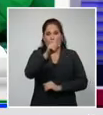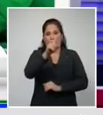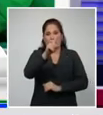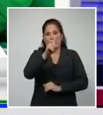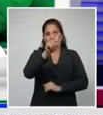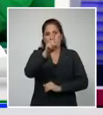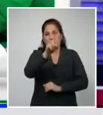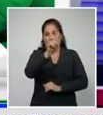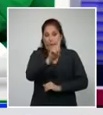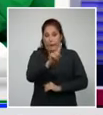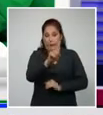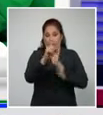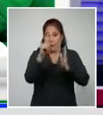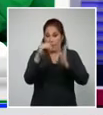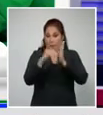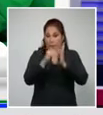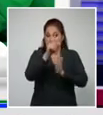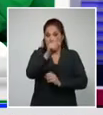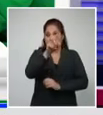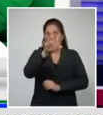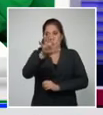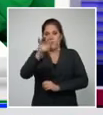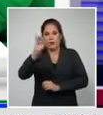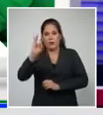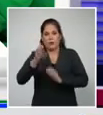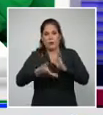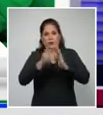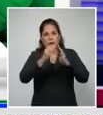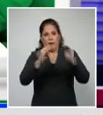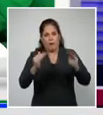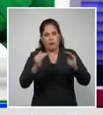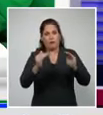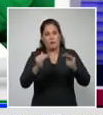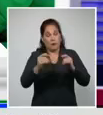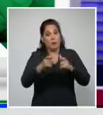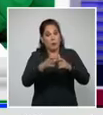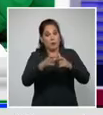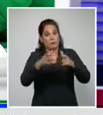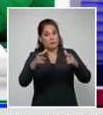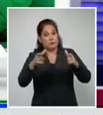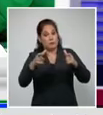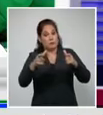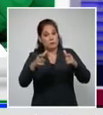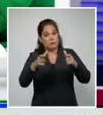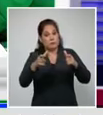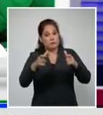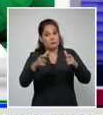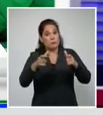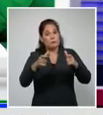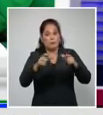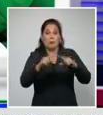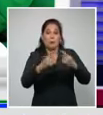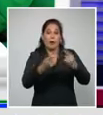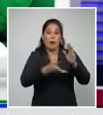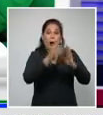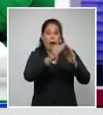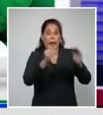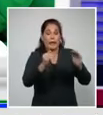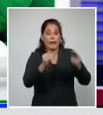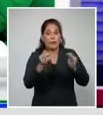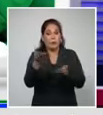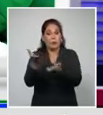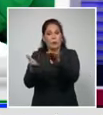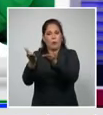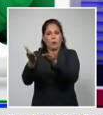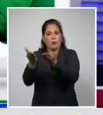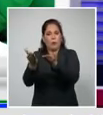1.157 altas. Pudiéramos decir que una cifra alta, elevada, perdón, pero de todas formas queda